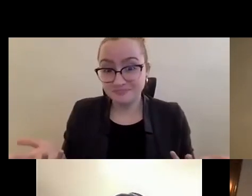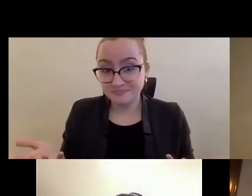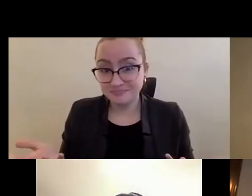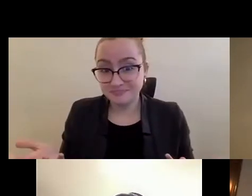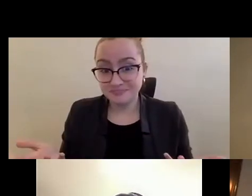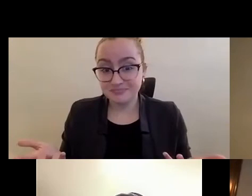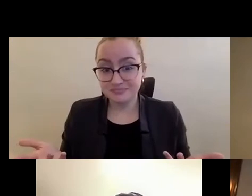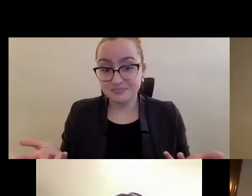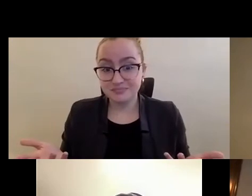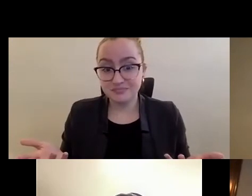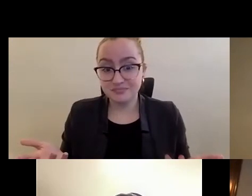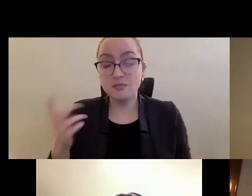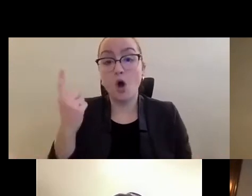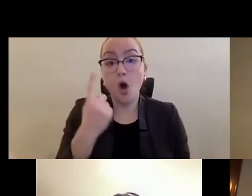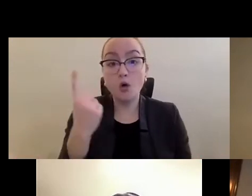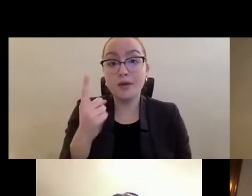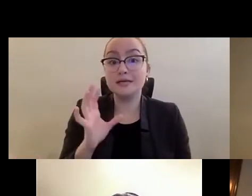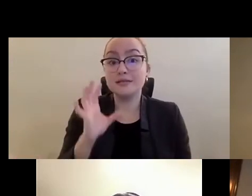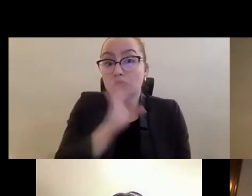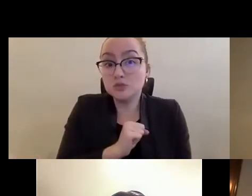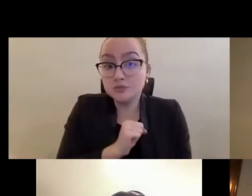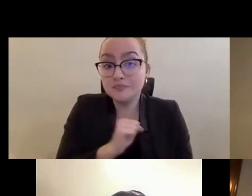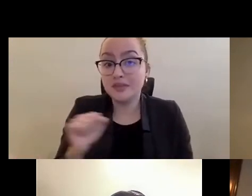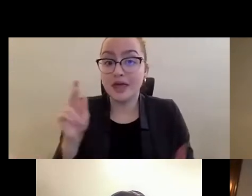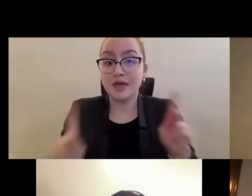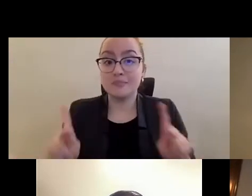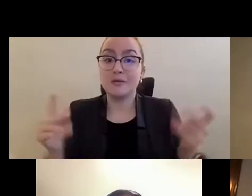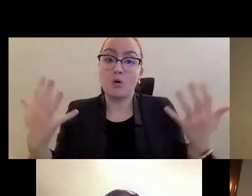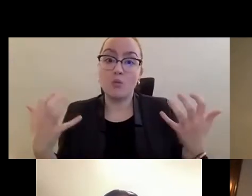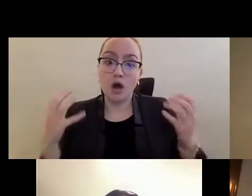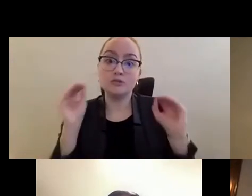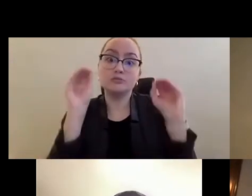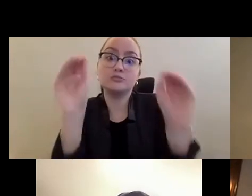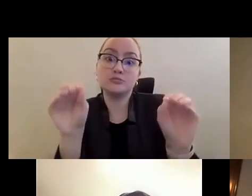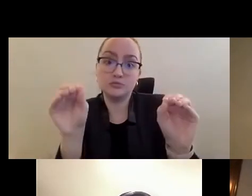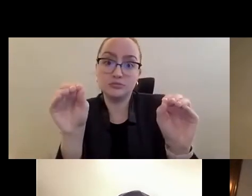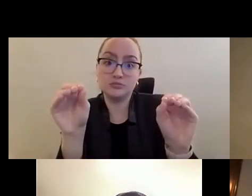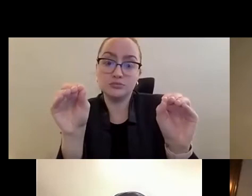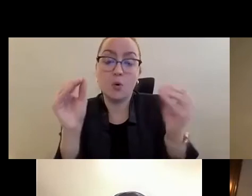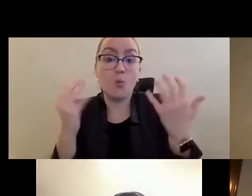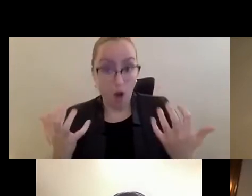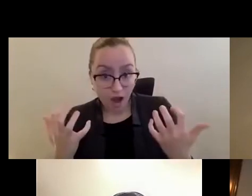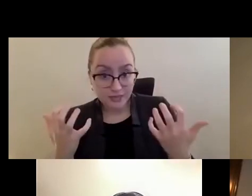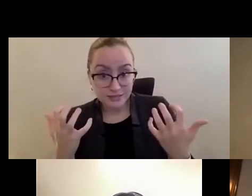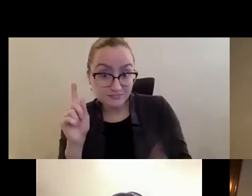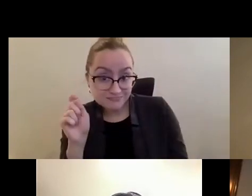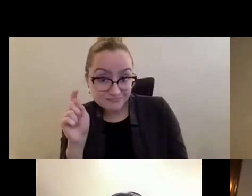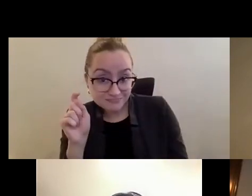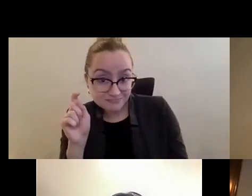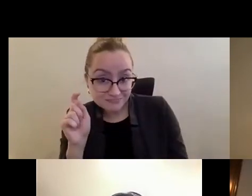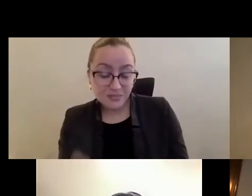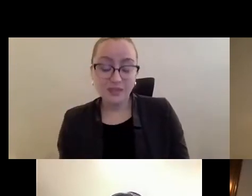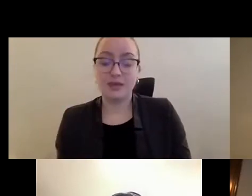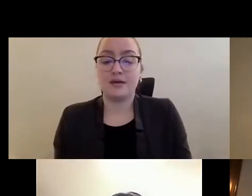ahí no, pero si no hubiese sido esa situación en Egipto de dictadura. Entonces nosotros,